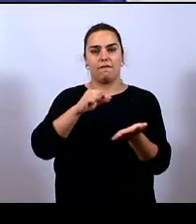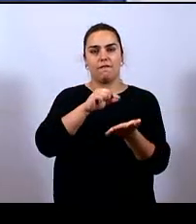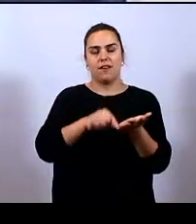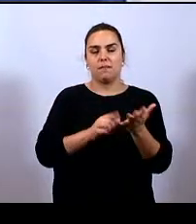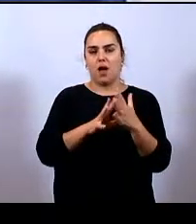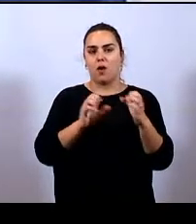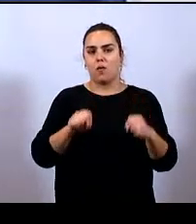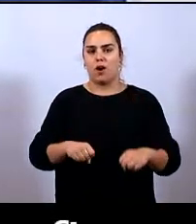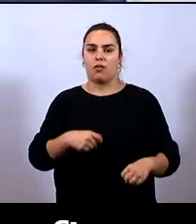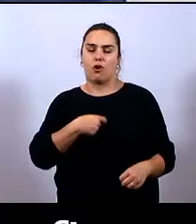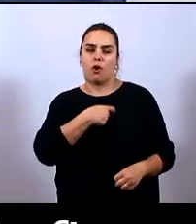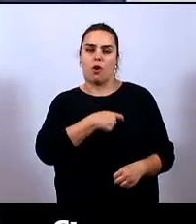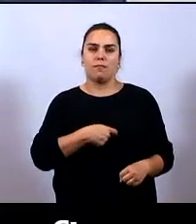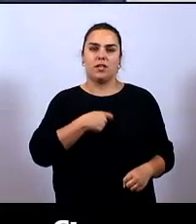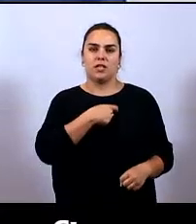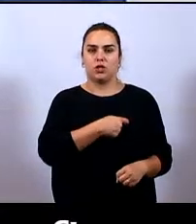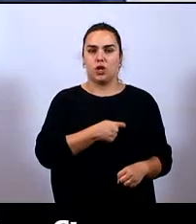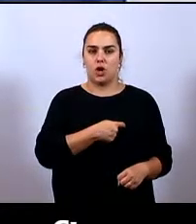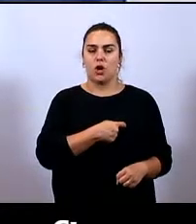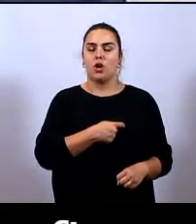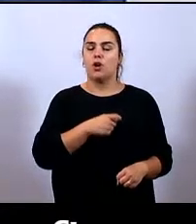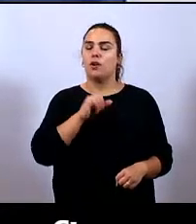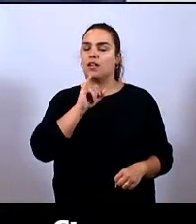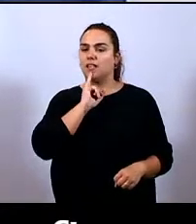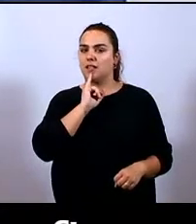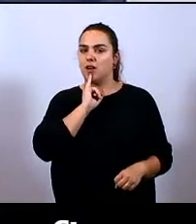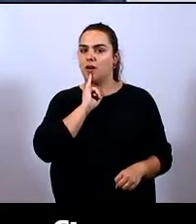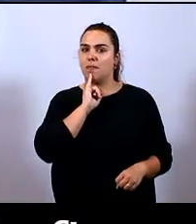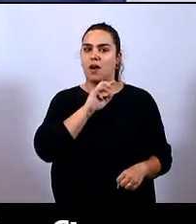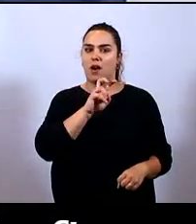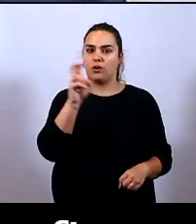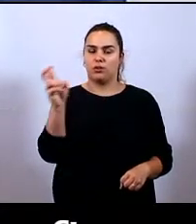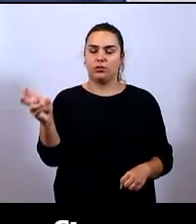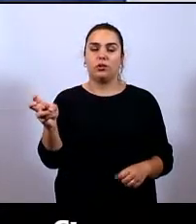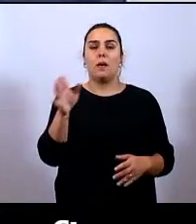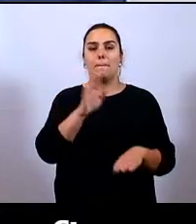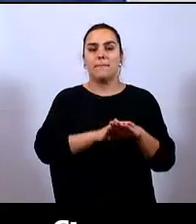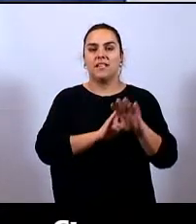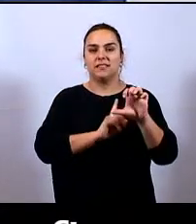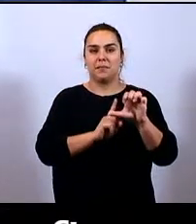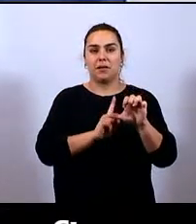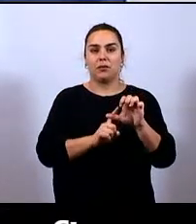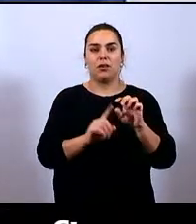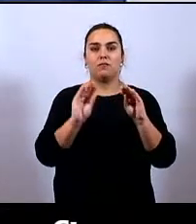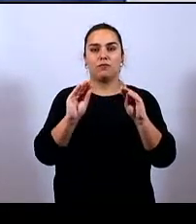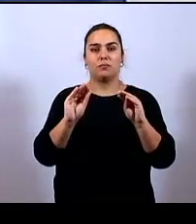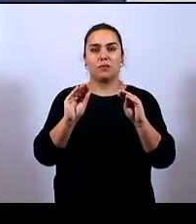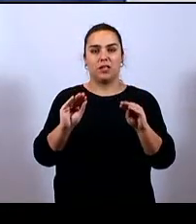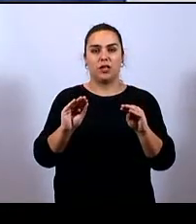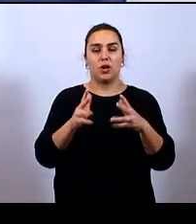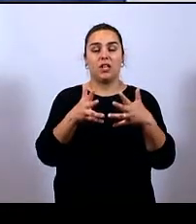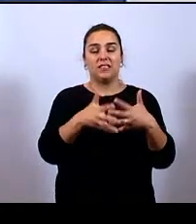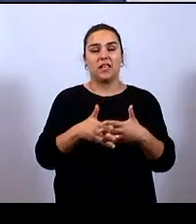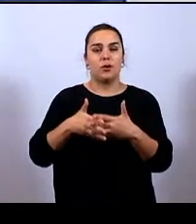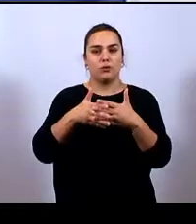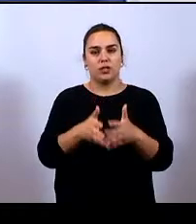la Comisión Fulbright para que investigadores extremeños amplíen su formación en Estados